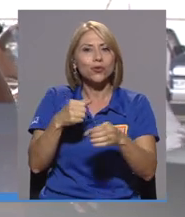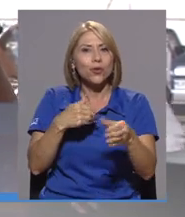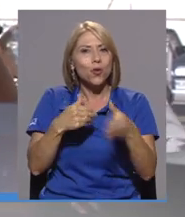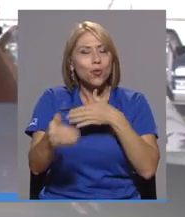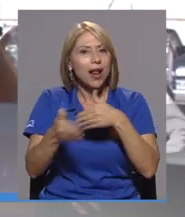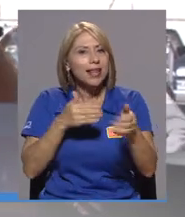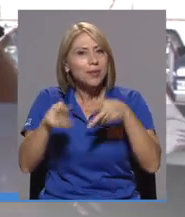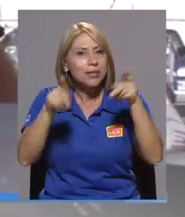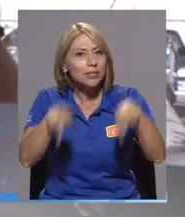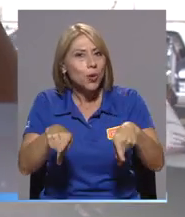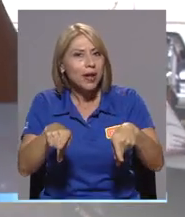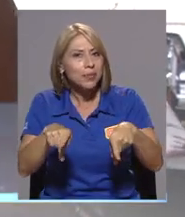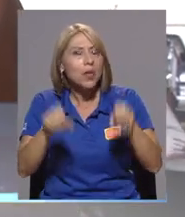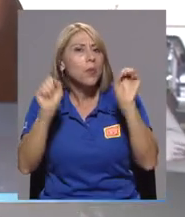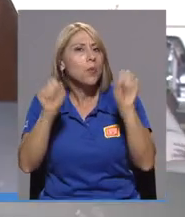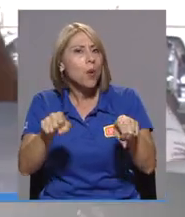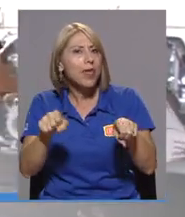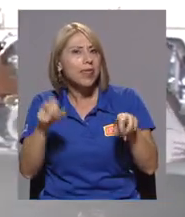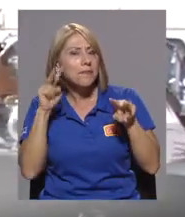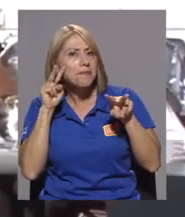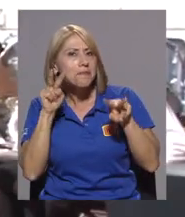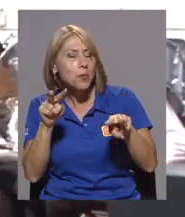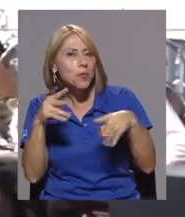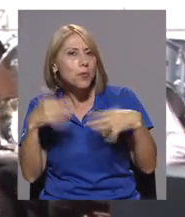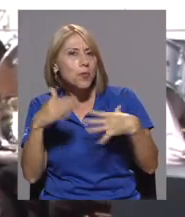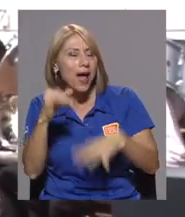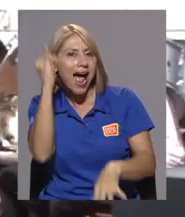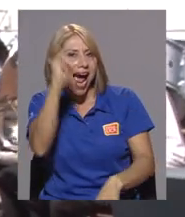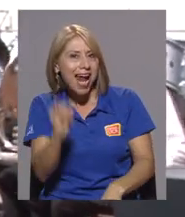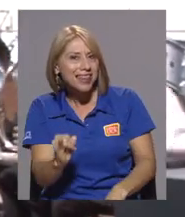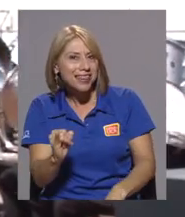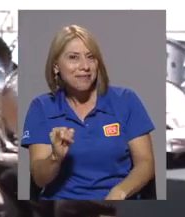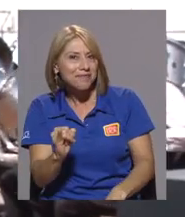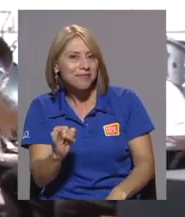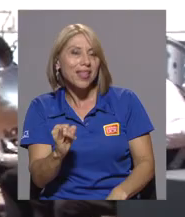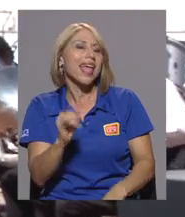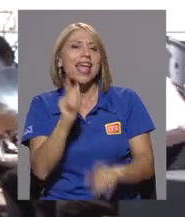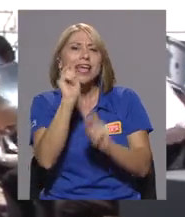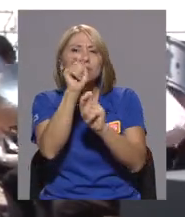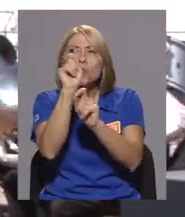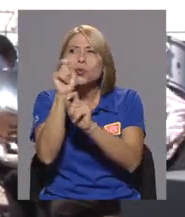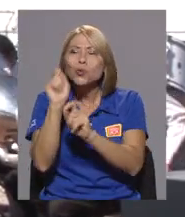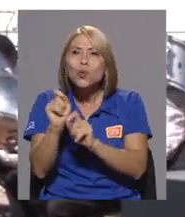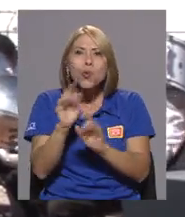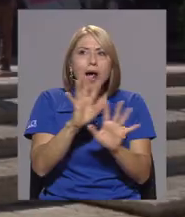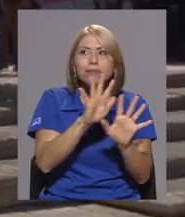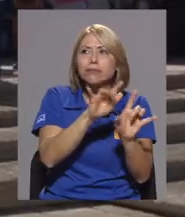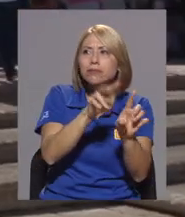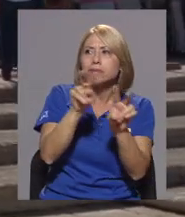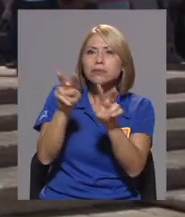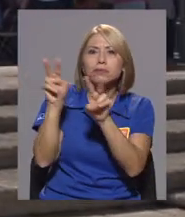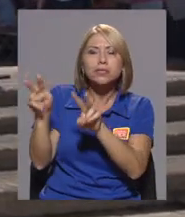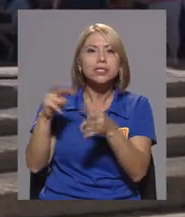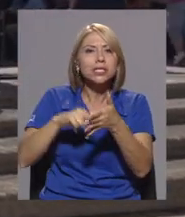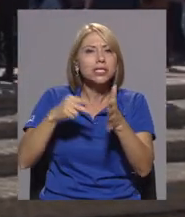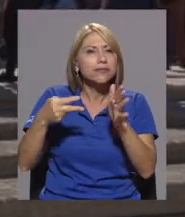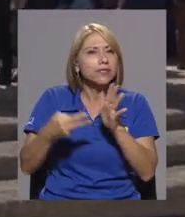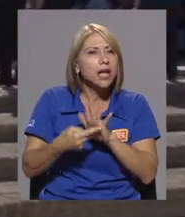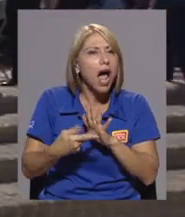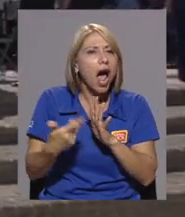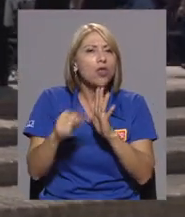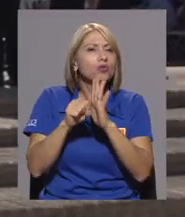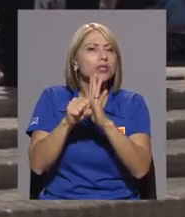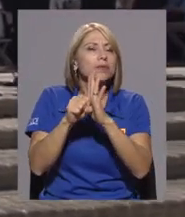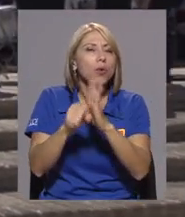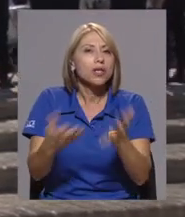cualquier persona puede apreciar el gran arte que, digamos, que cada escultura de él tiene, ¿verdad? El significado,